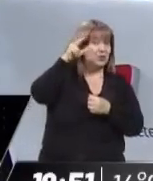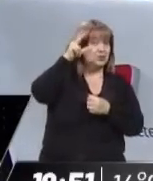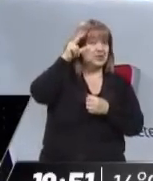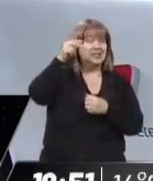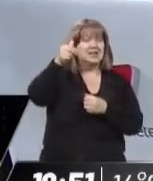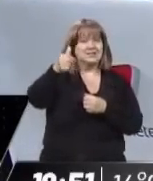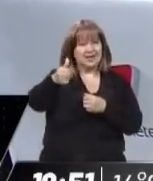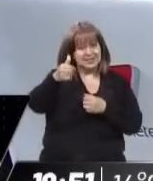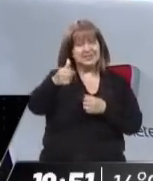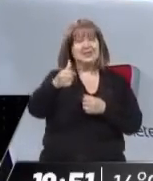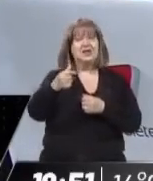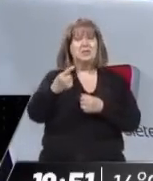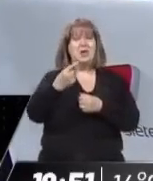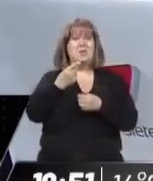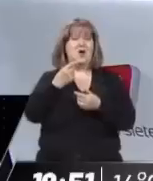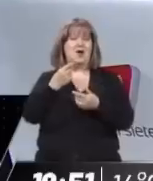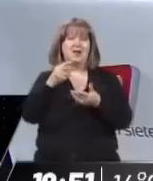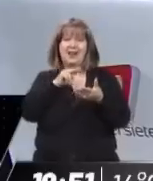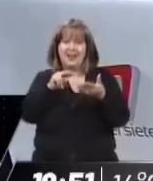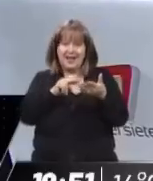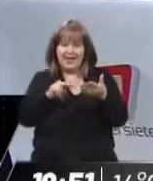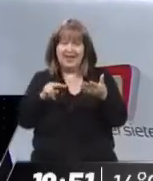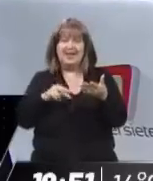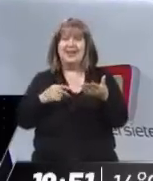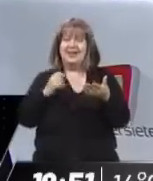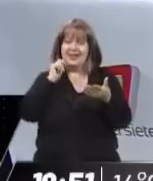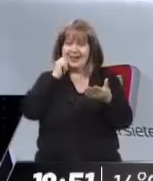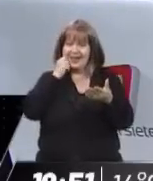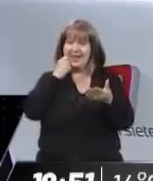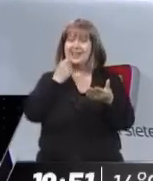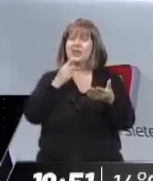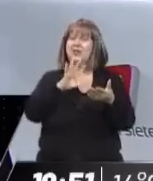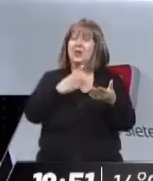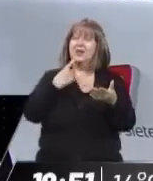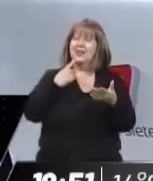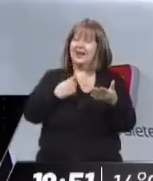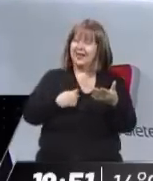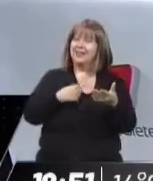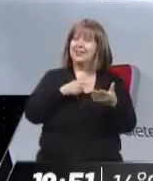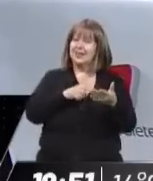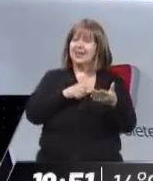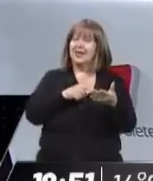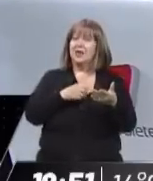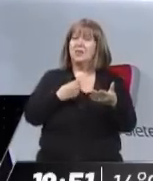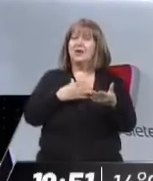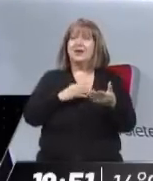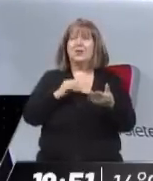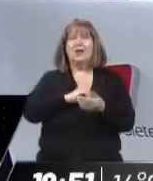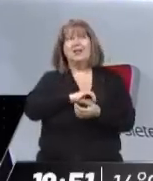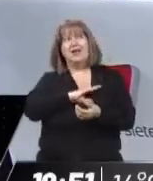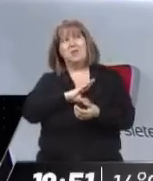1986. La verdad es que es maravillosa la letra, pero tiene también un sesgo de tristeza, ¿no? De qué va a pasar con esa